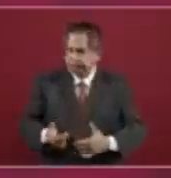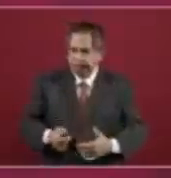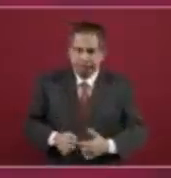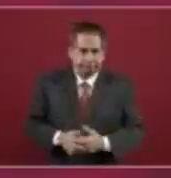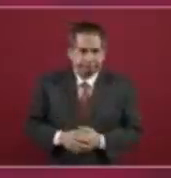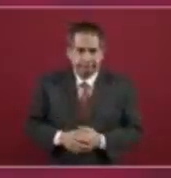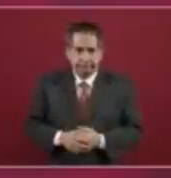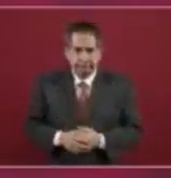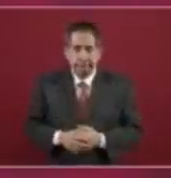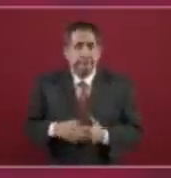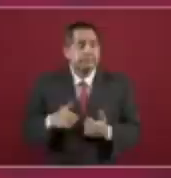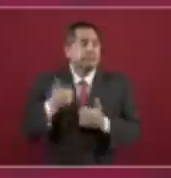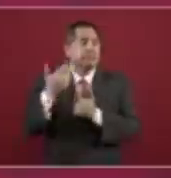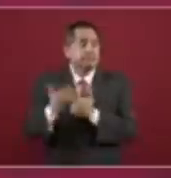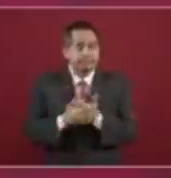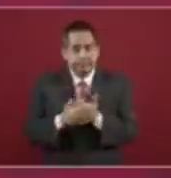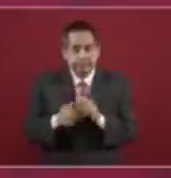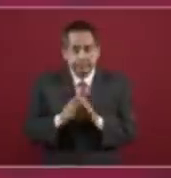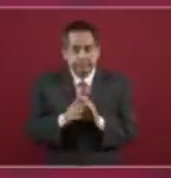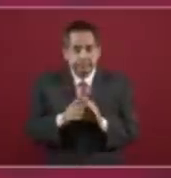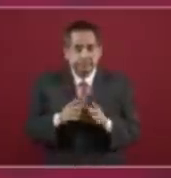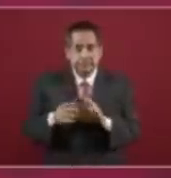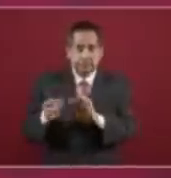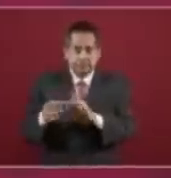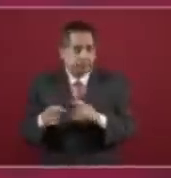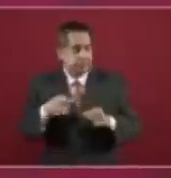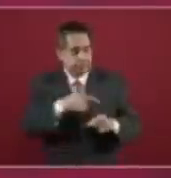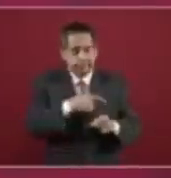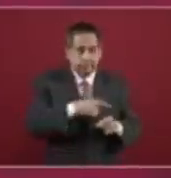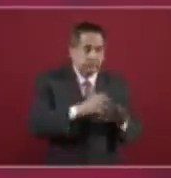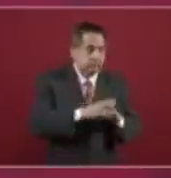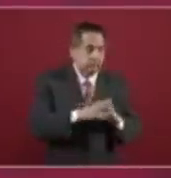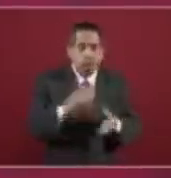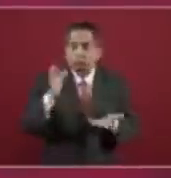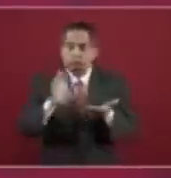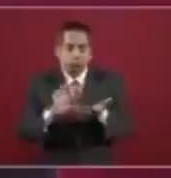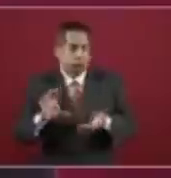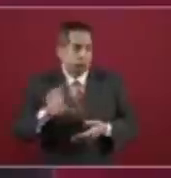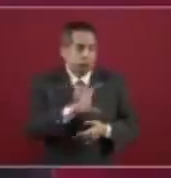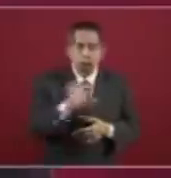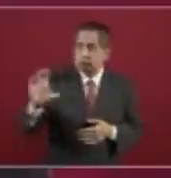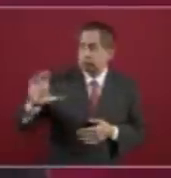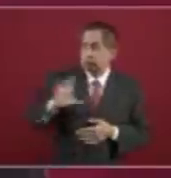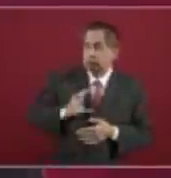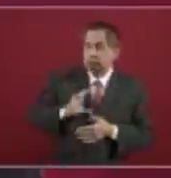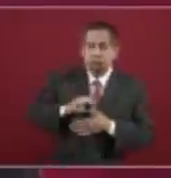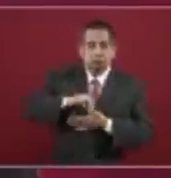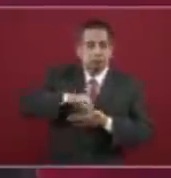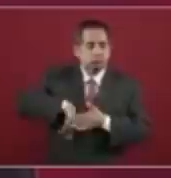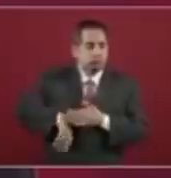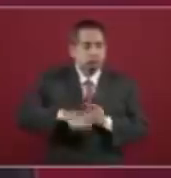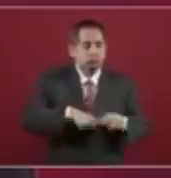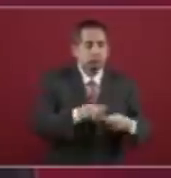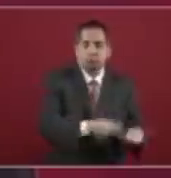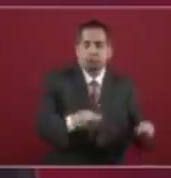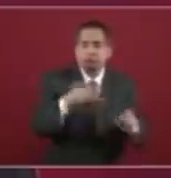y de lo que se ejercía y no llegaba a los